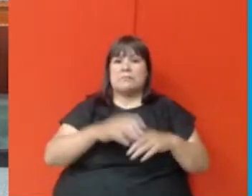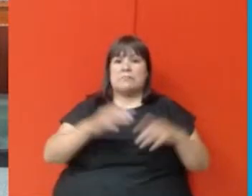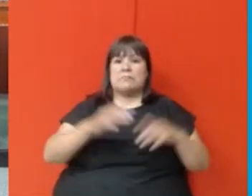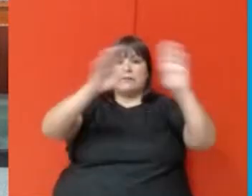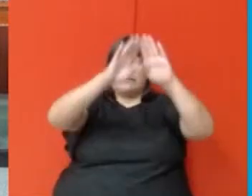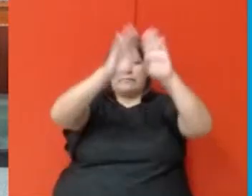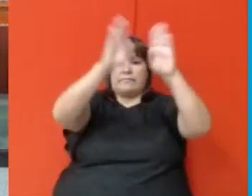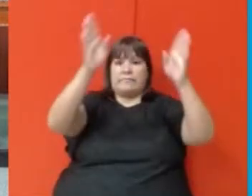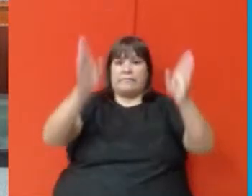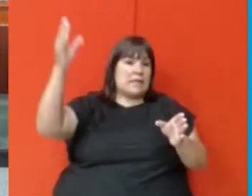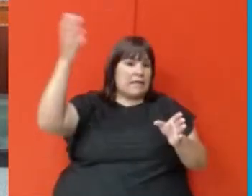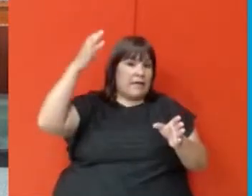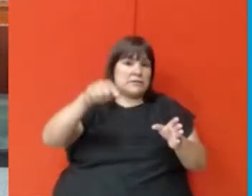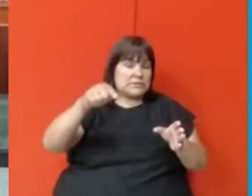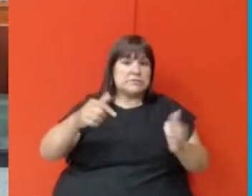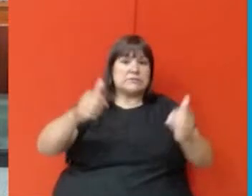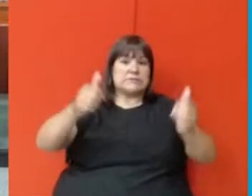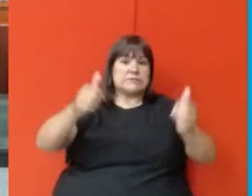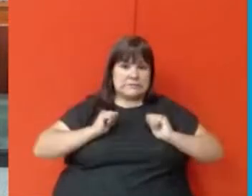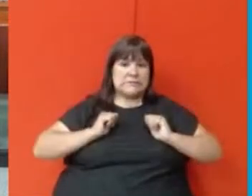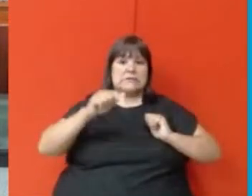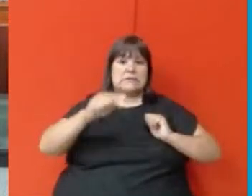una habitación donde hay 2 camas, me parece